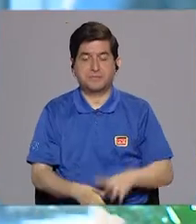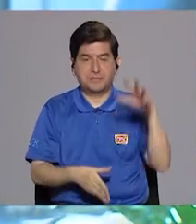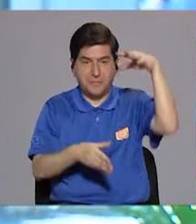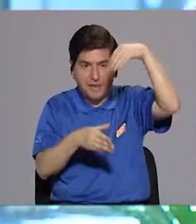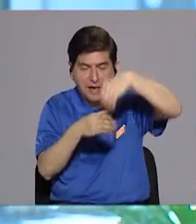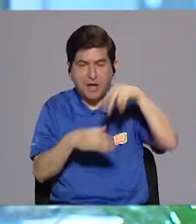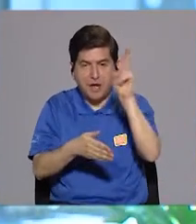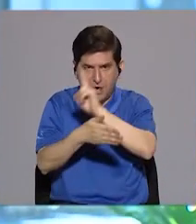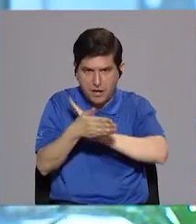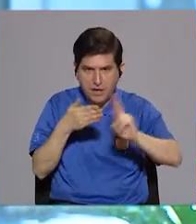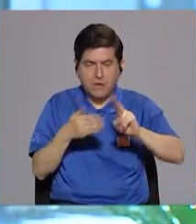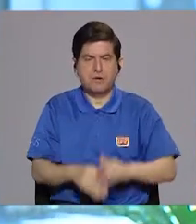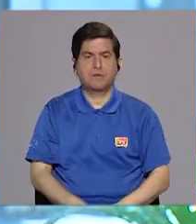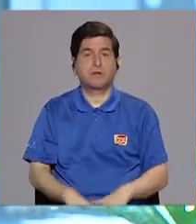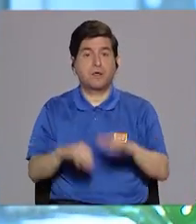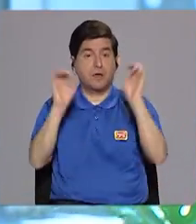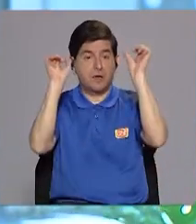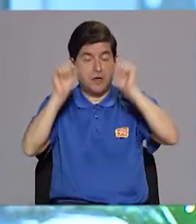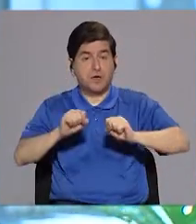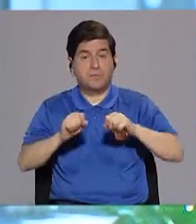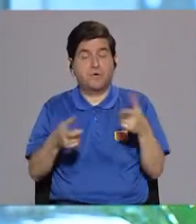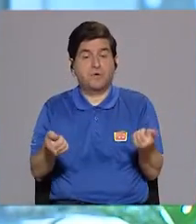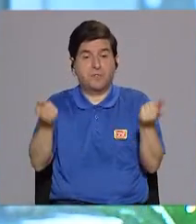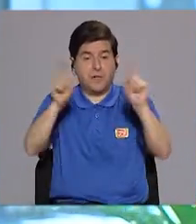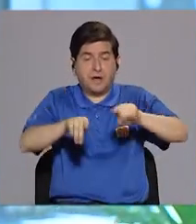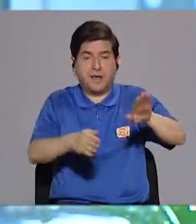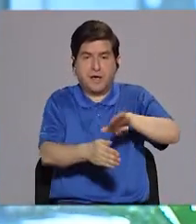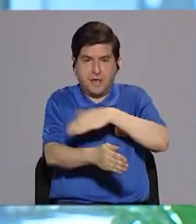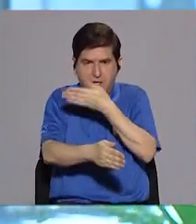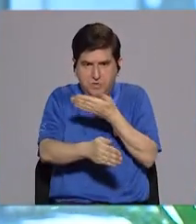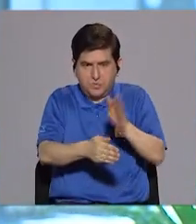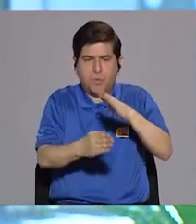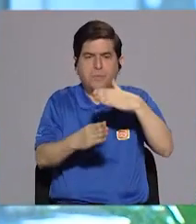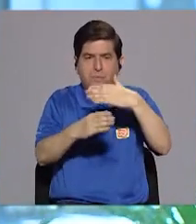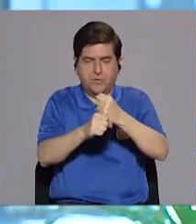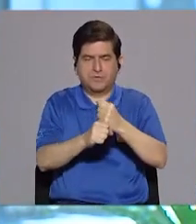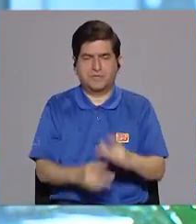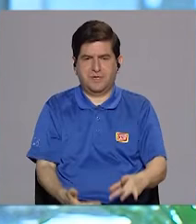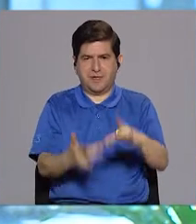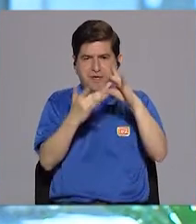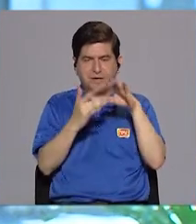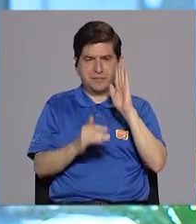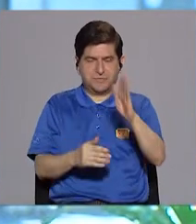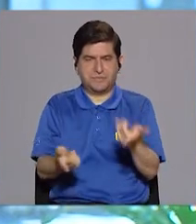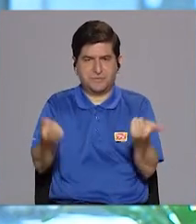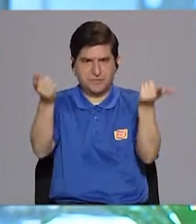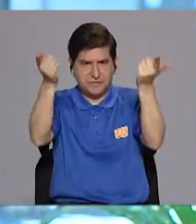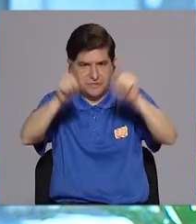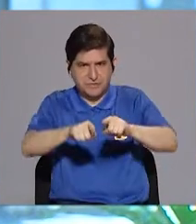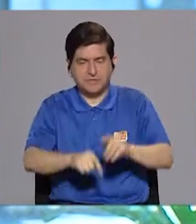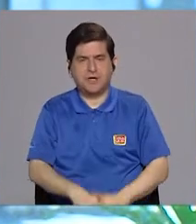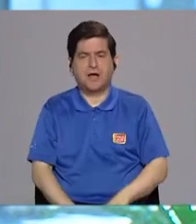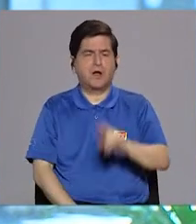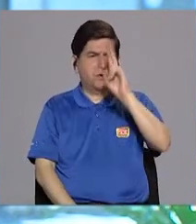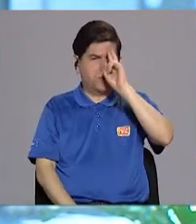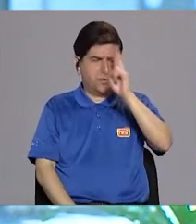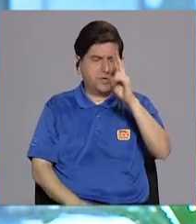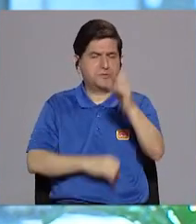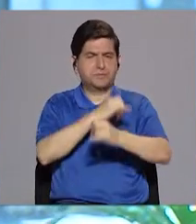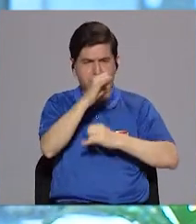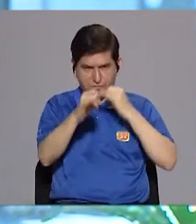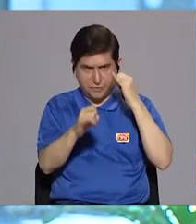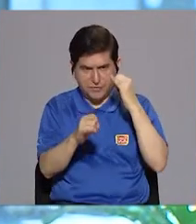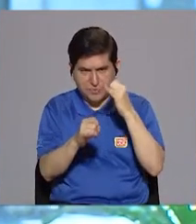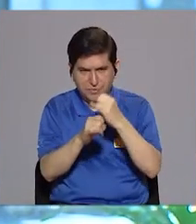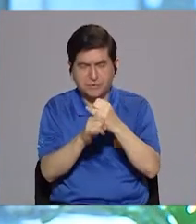universidad y hace posible lo que en este caso es la música y que en el caso particular suyo le ha hecho de reconocimientos